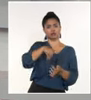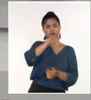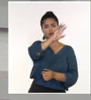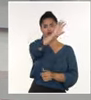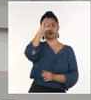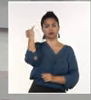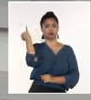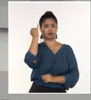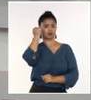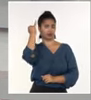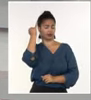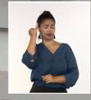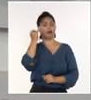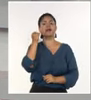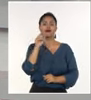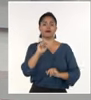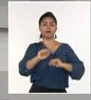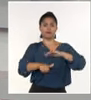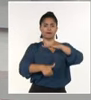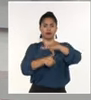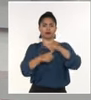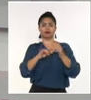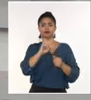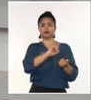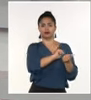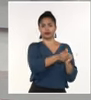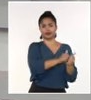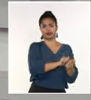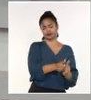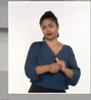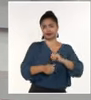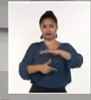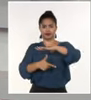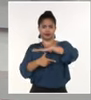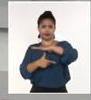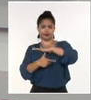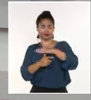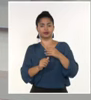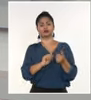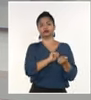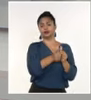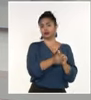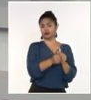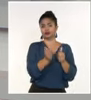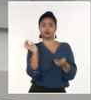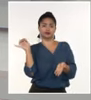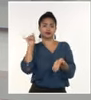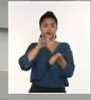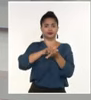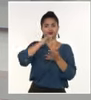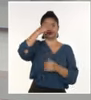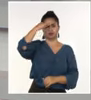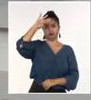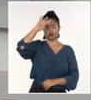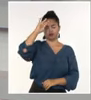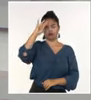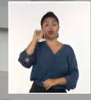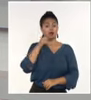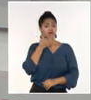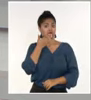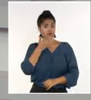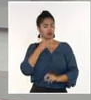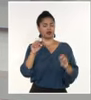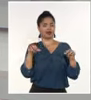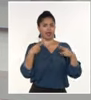junto al presidente del INDRE, Osvaldo Bento, y el vicepresidente Raúl Fornés. Los santillanos regresaron luego de una meritoria actuación en la Liga de Naciones, evento